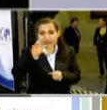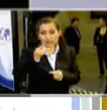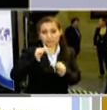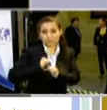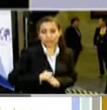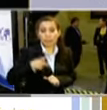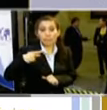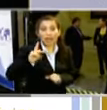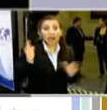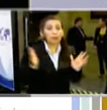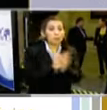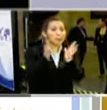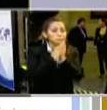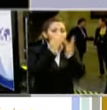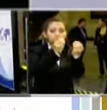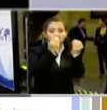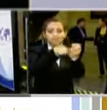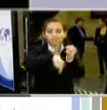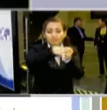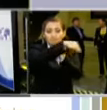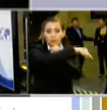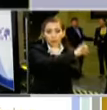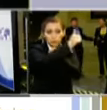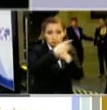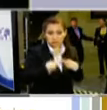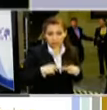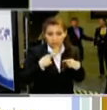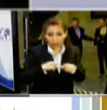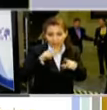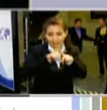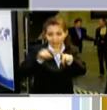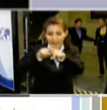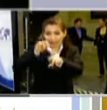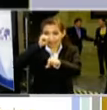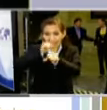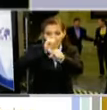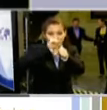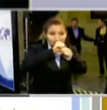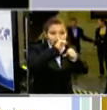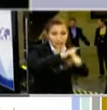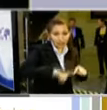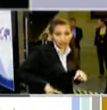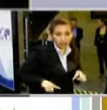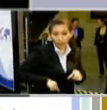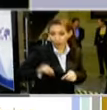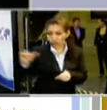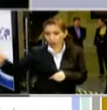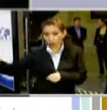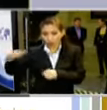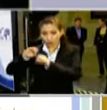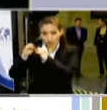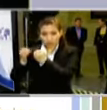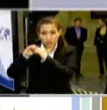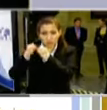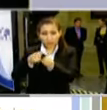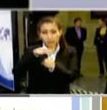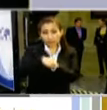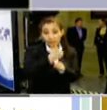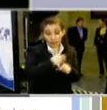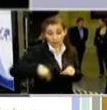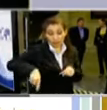pero participan muchísimos más actores en las diferentes secretarías de Estado y algunos otros órganos. Entonces,